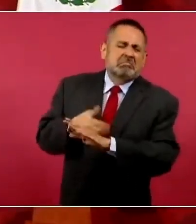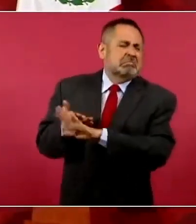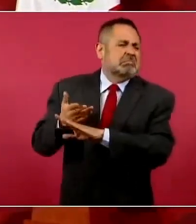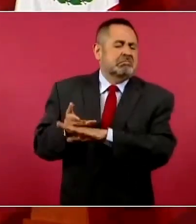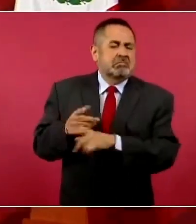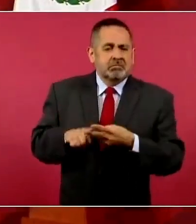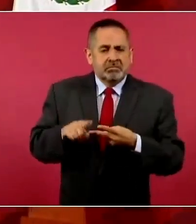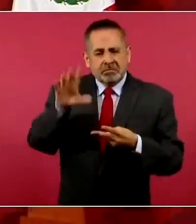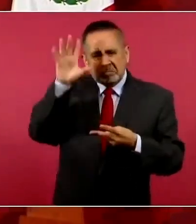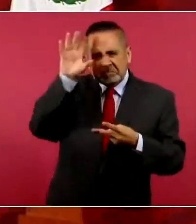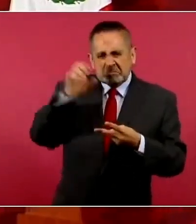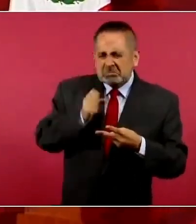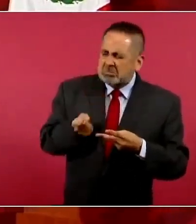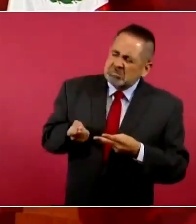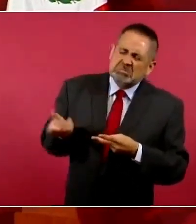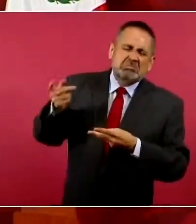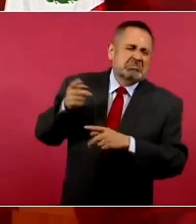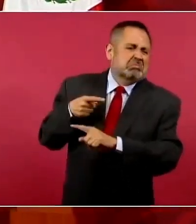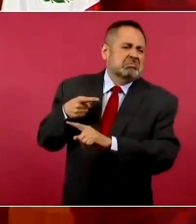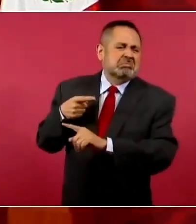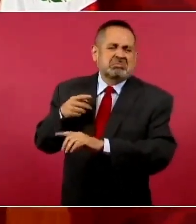y a Morelos de lo mismo,